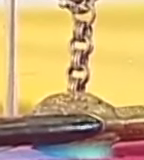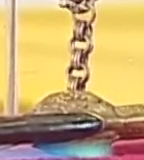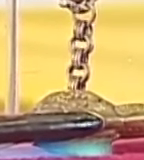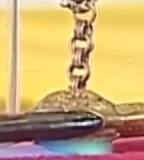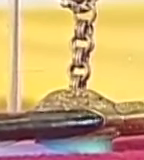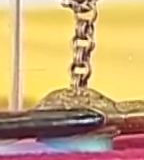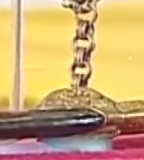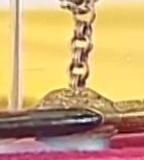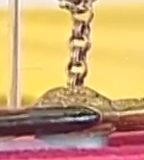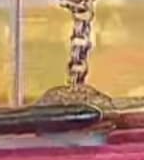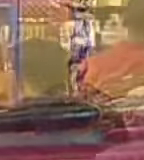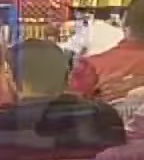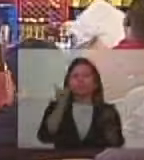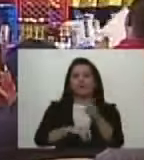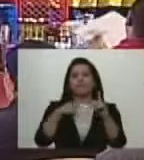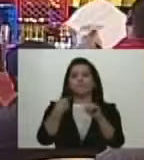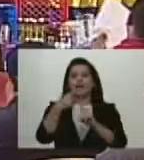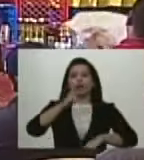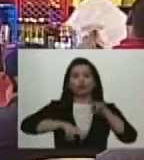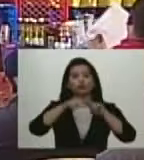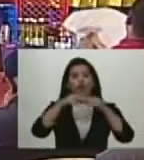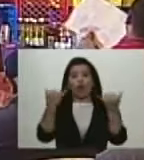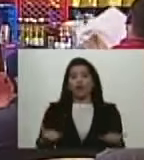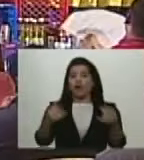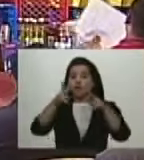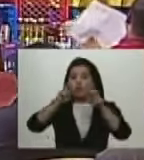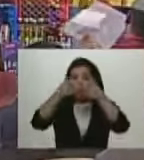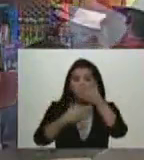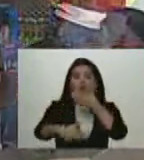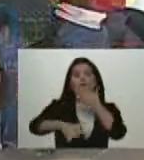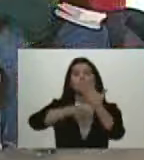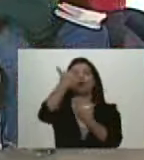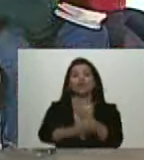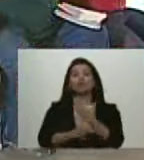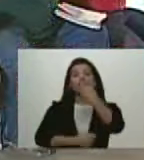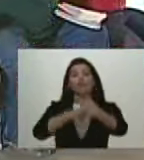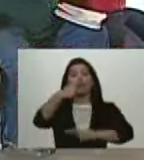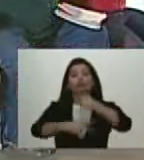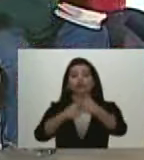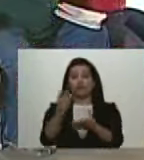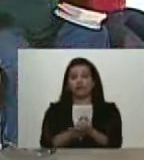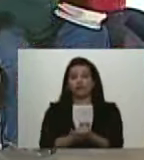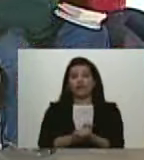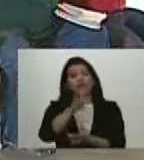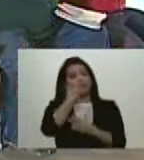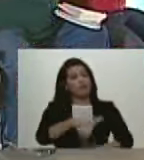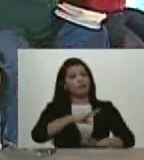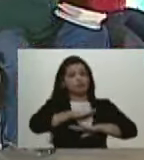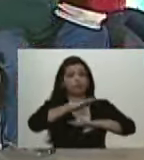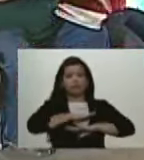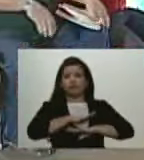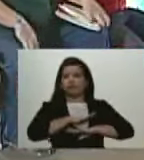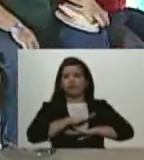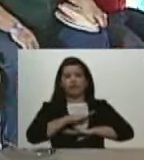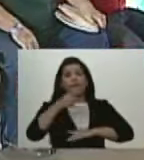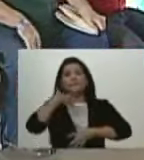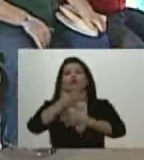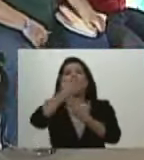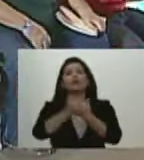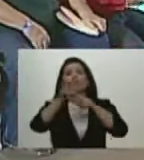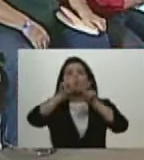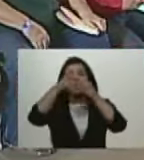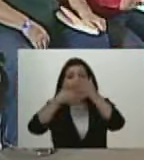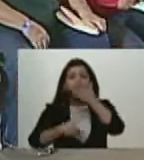absoluta y la construcción de un nuevo modelo productivo diversificado que satisfaga las necesidades de nuestra patria, de